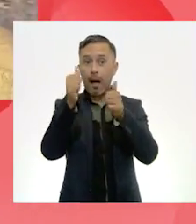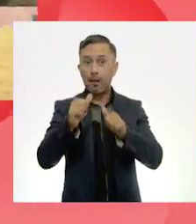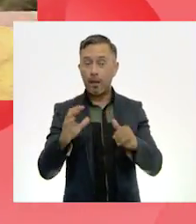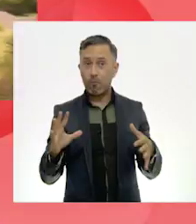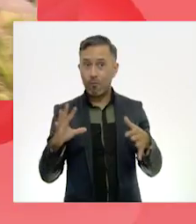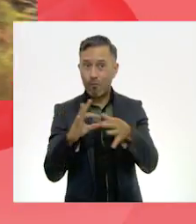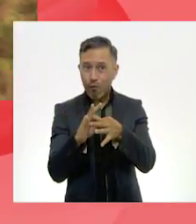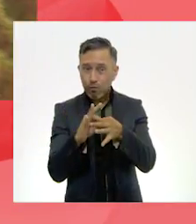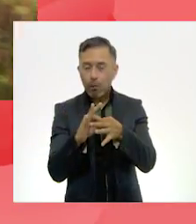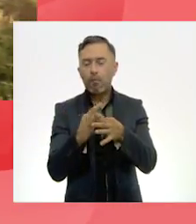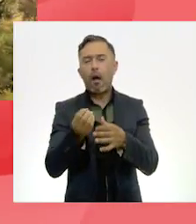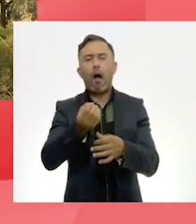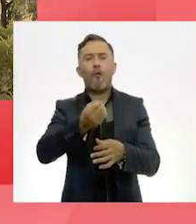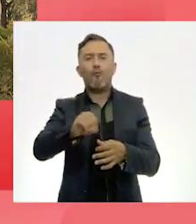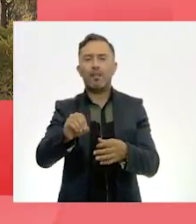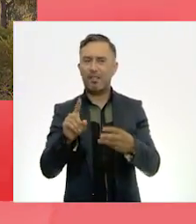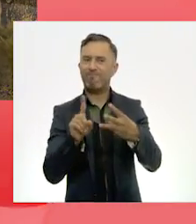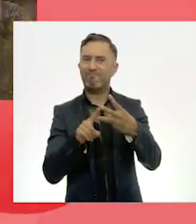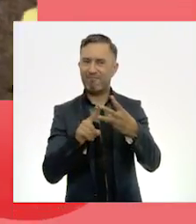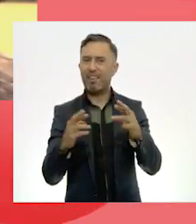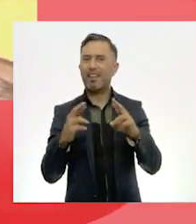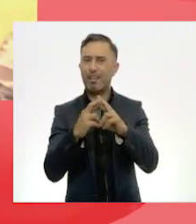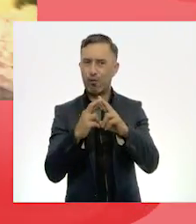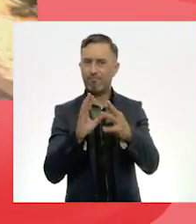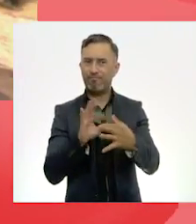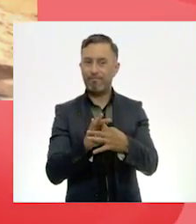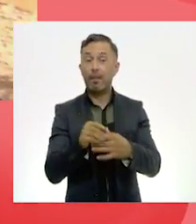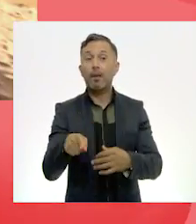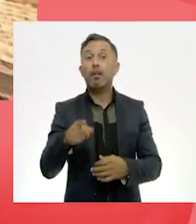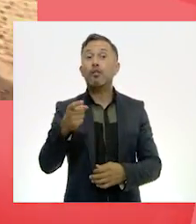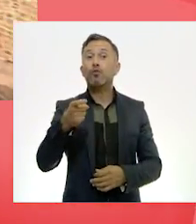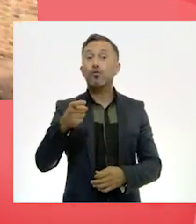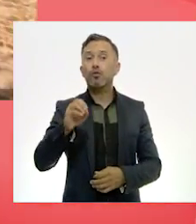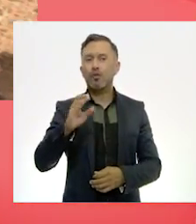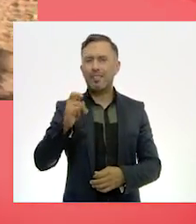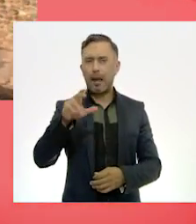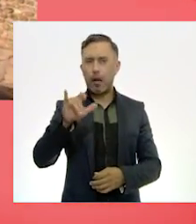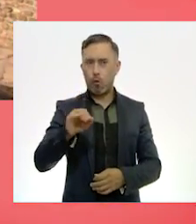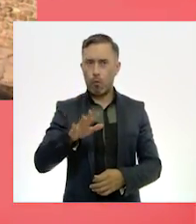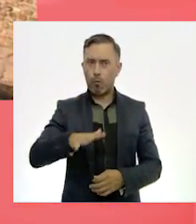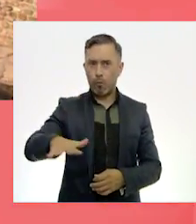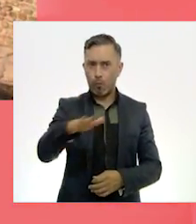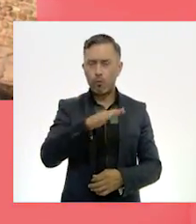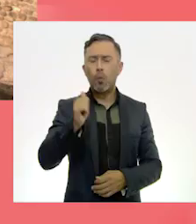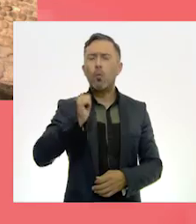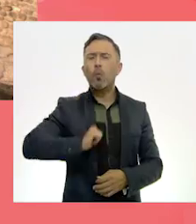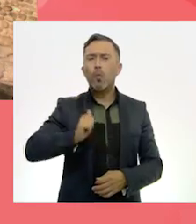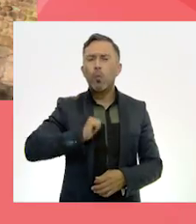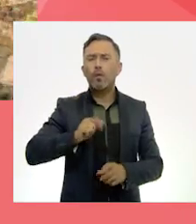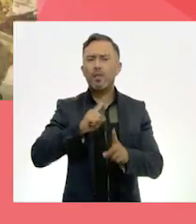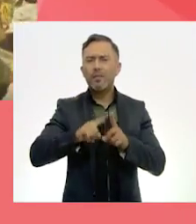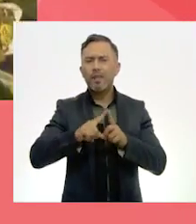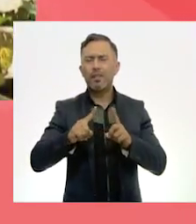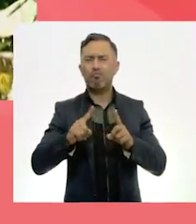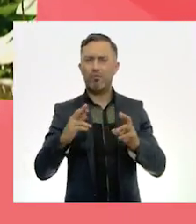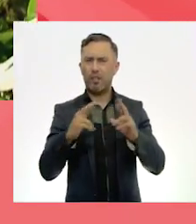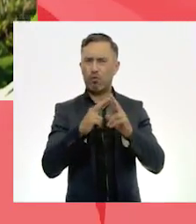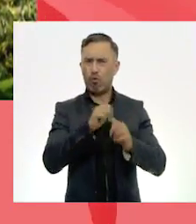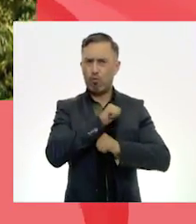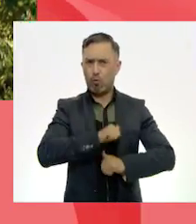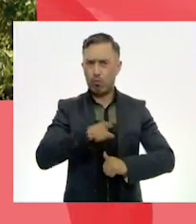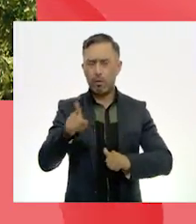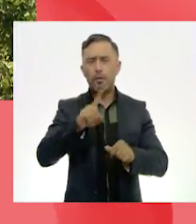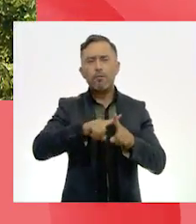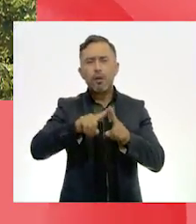religión. Xochicalco también fue sede de reuniones de sacerdotes de diferentes culturas mesoamericanas.